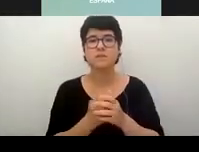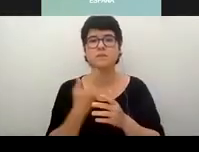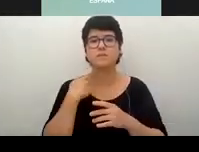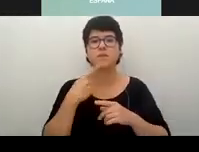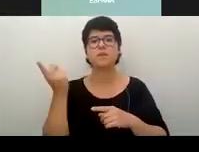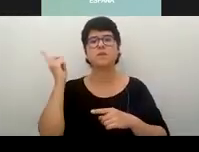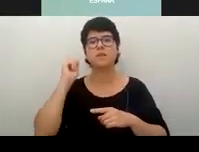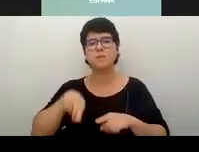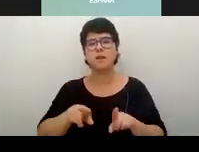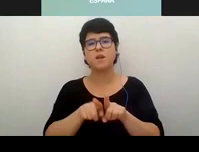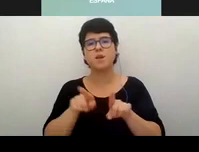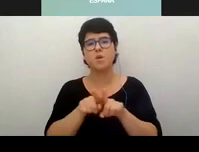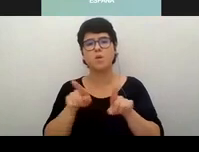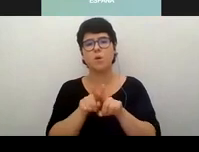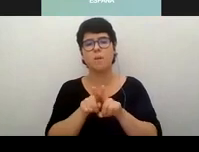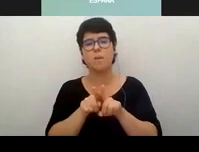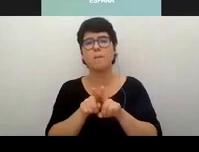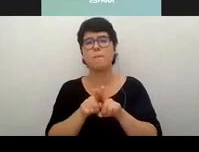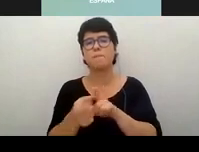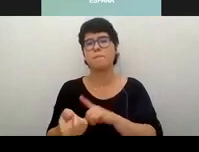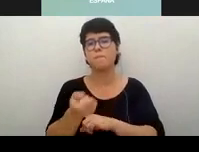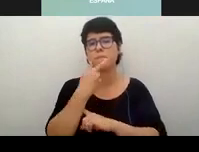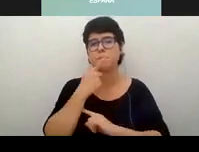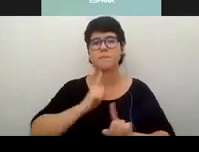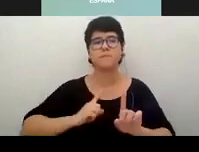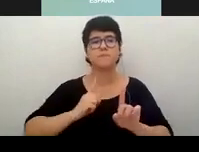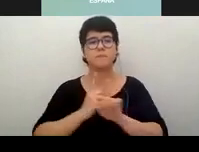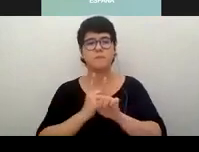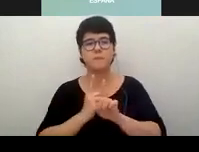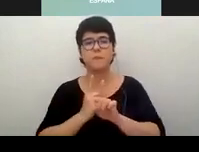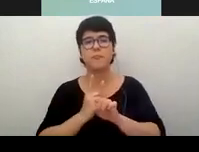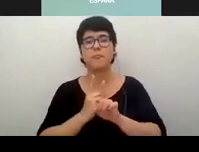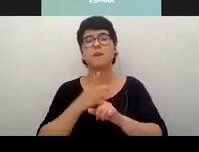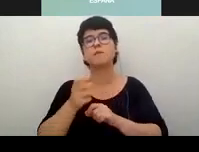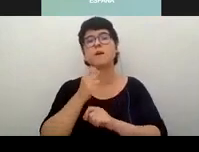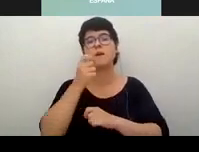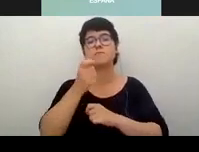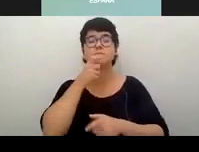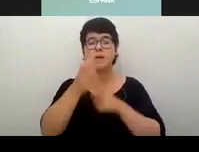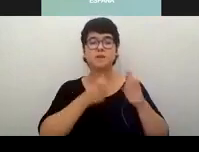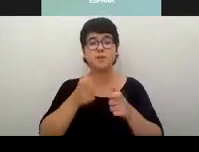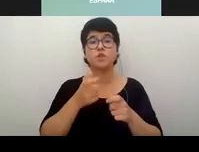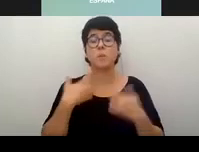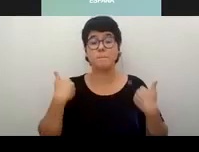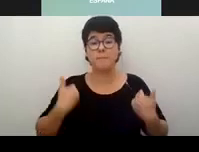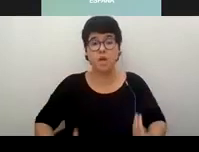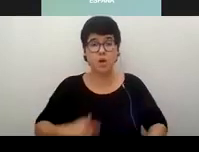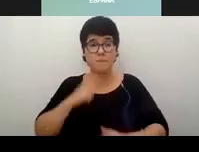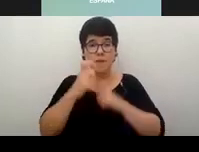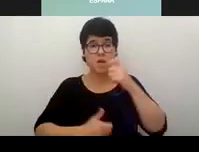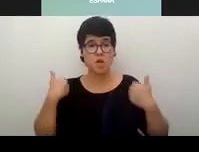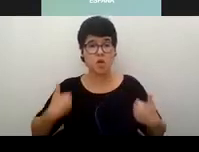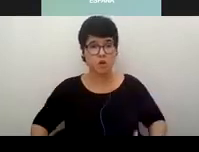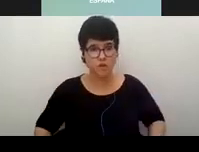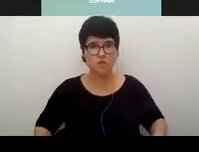toma de probióticos y de prebióticos, es decir, la microbiota, como comentábamos, puede resultar más o menos estable si tenemos